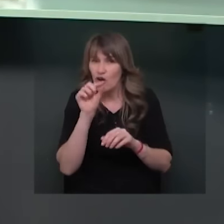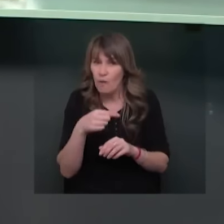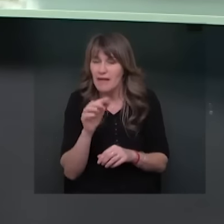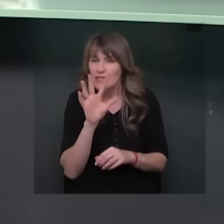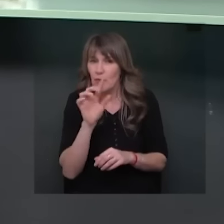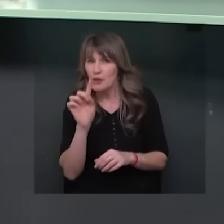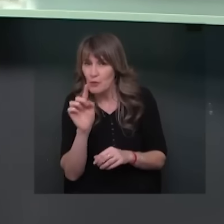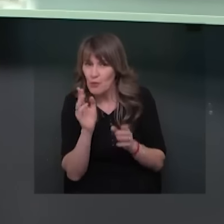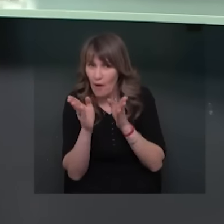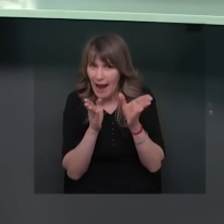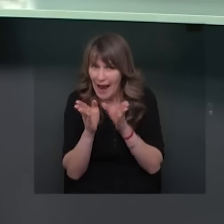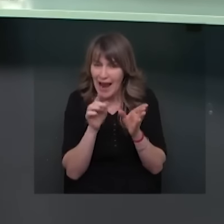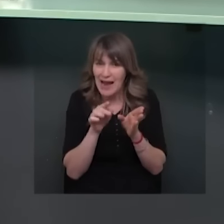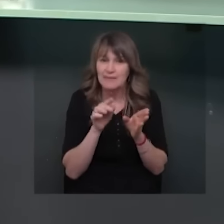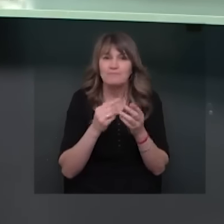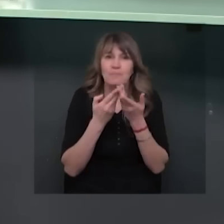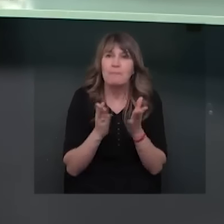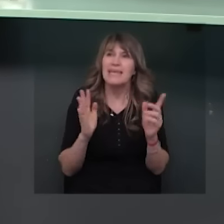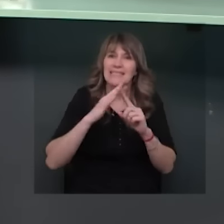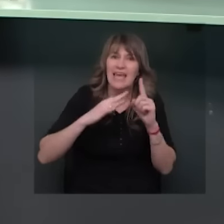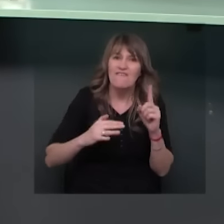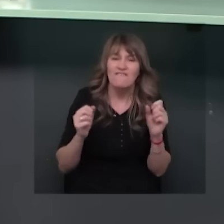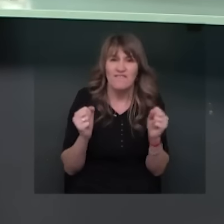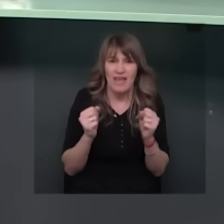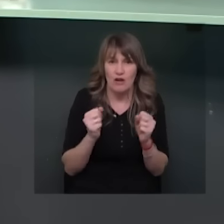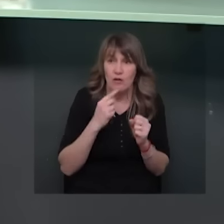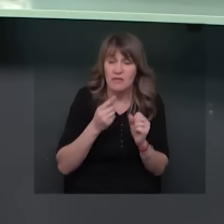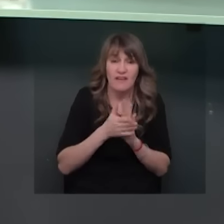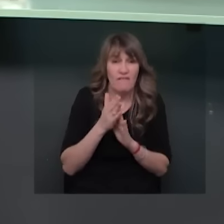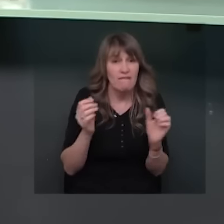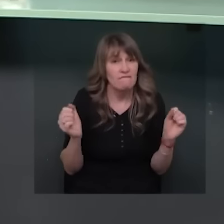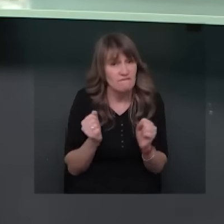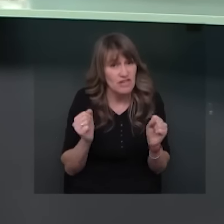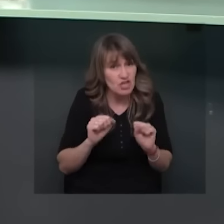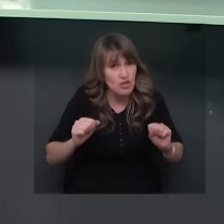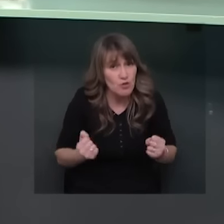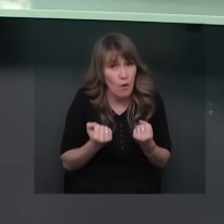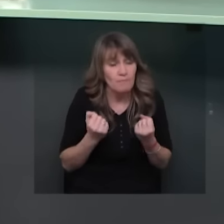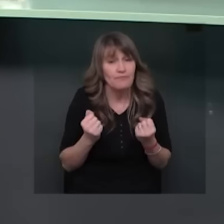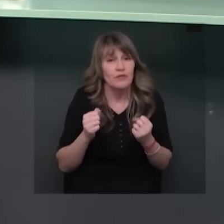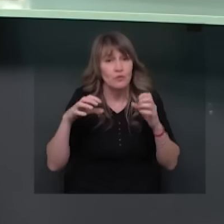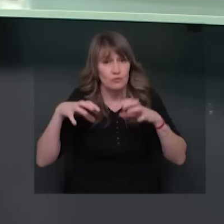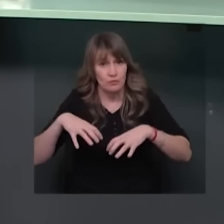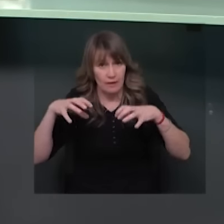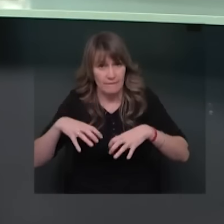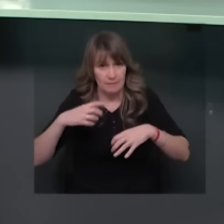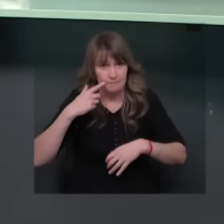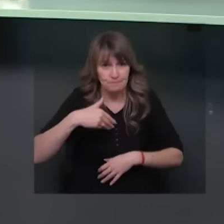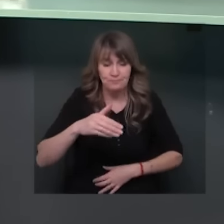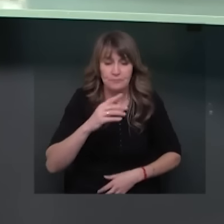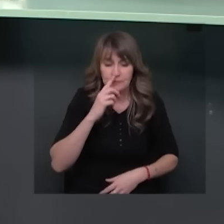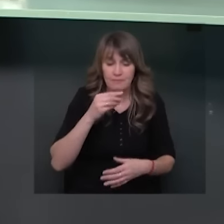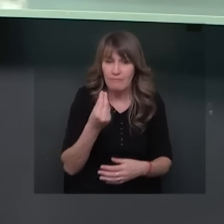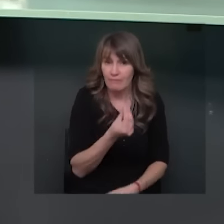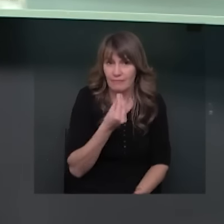invierno en nuestro país que será frío y lluvioso según los pronósticos desde inumet estiman que el fin de semana